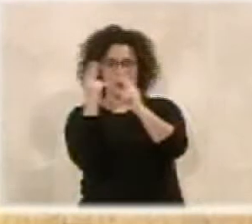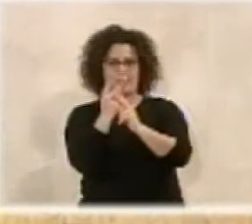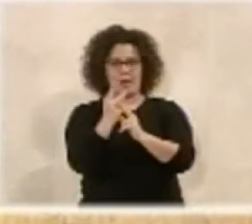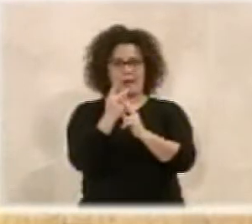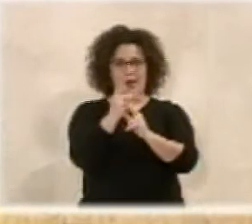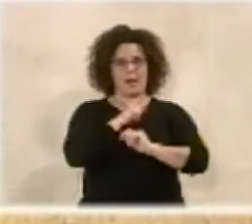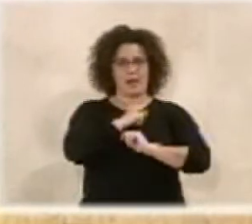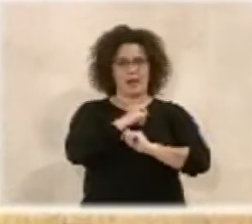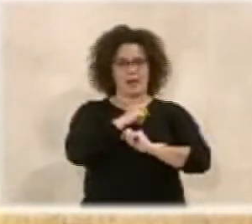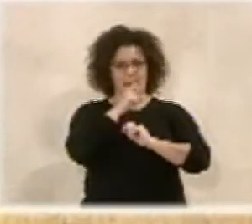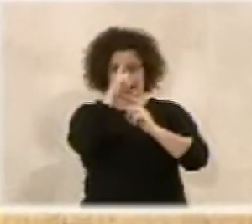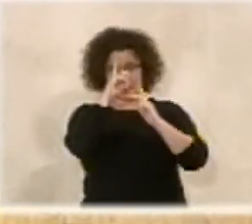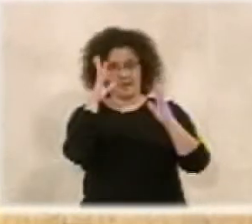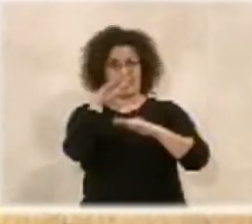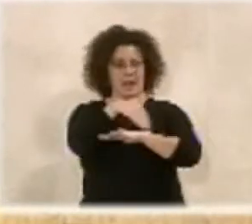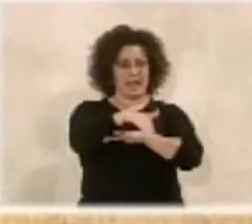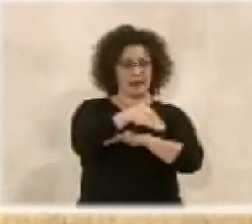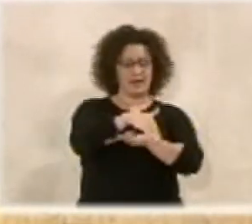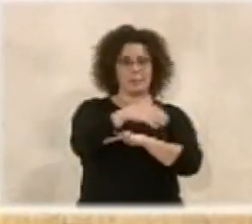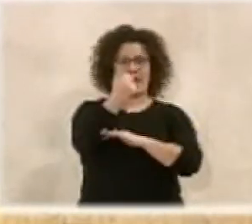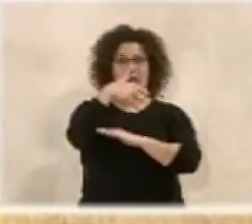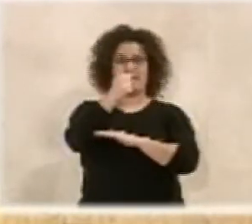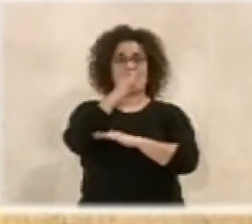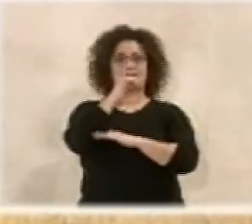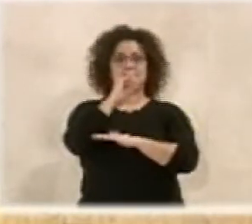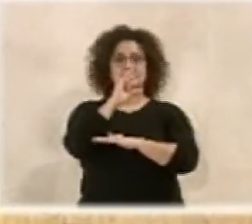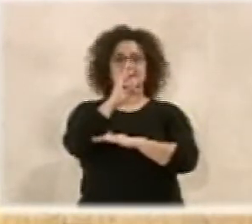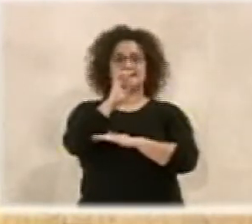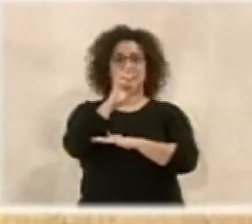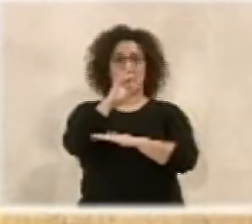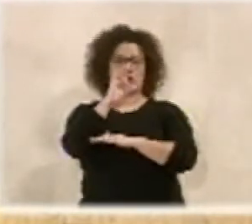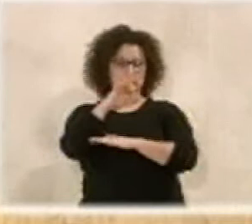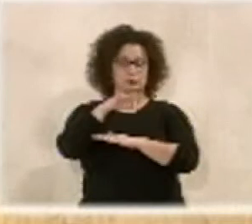a la cabeza la Rambla Matisteros, que se le dio una poda.